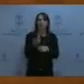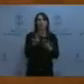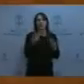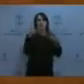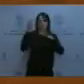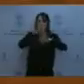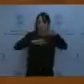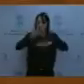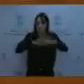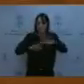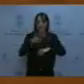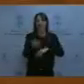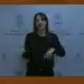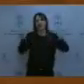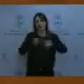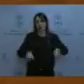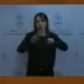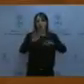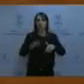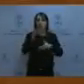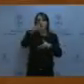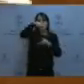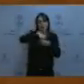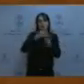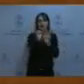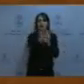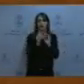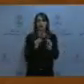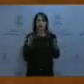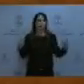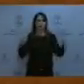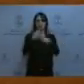y que tiene numerosas incoherencias internas en articulado, y que, como os digo,